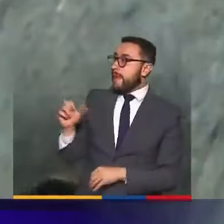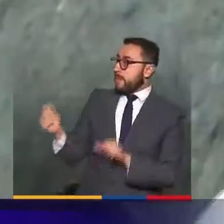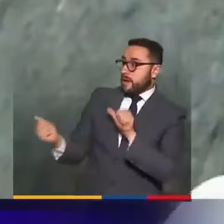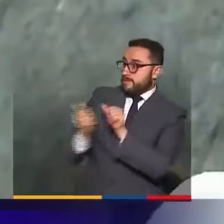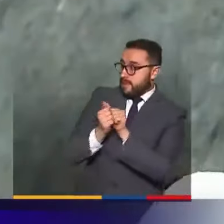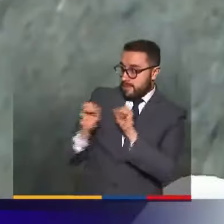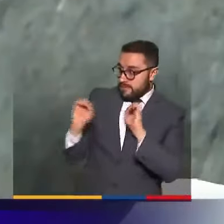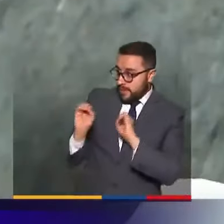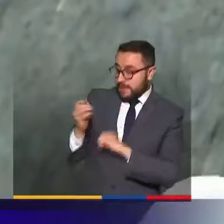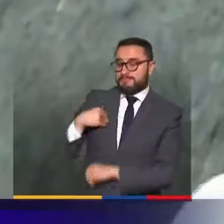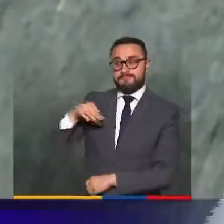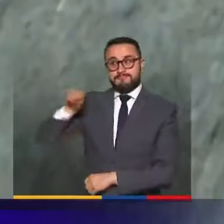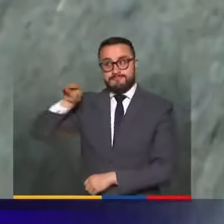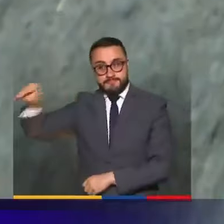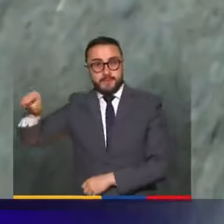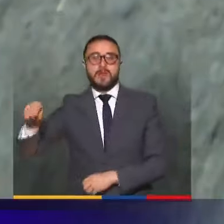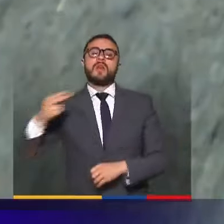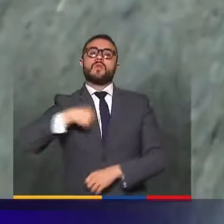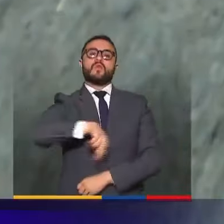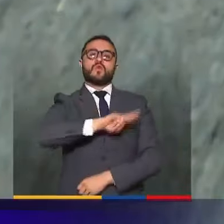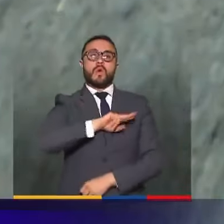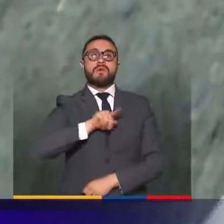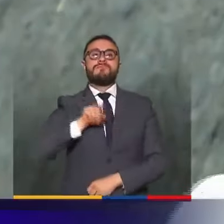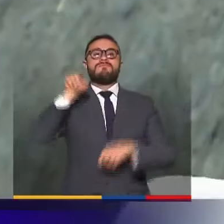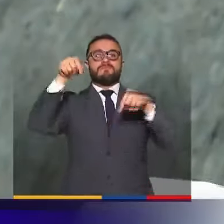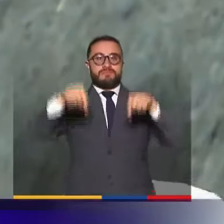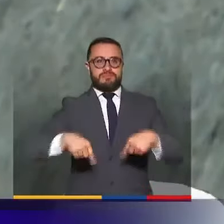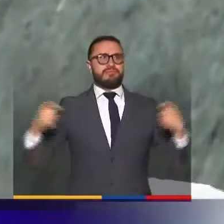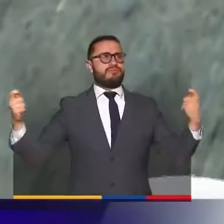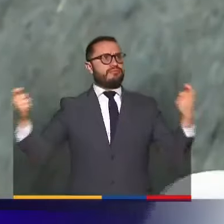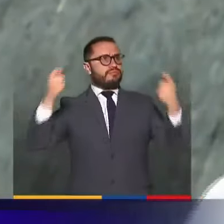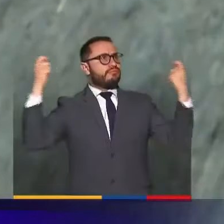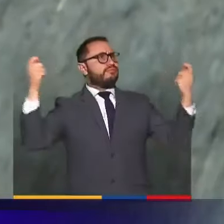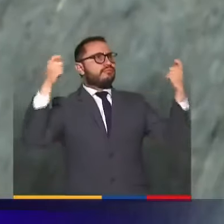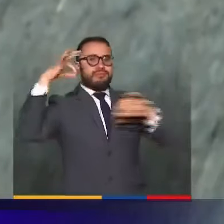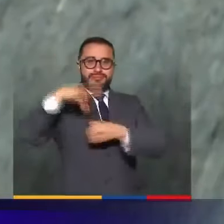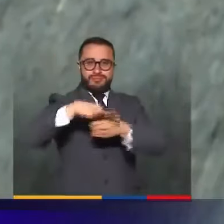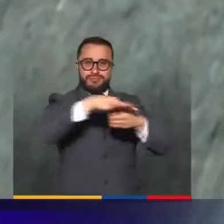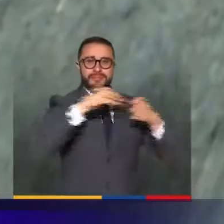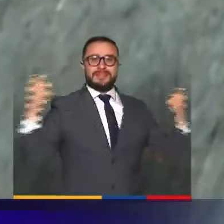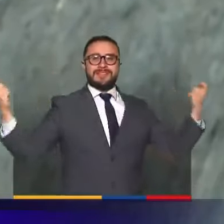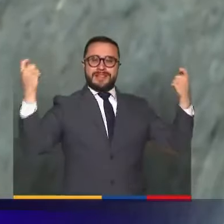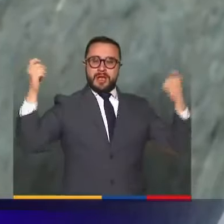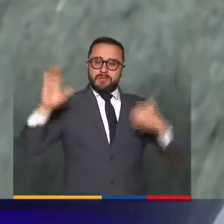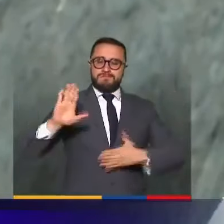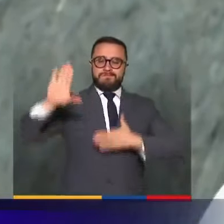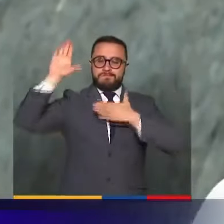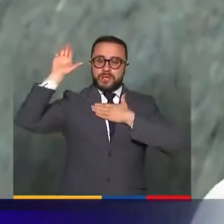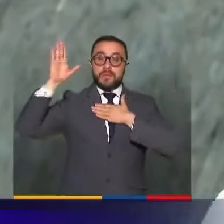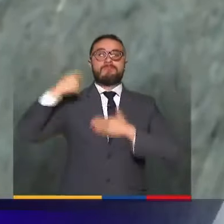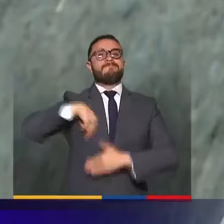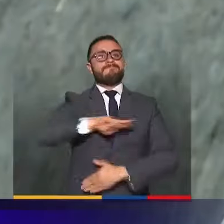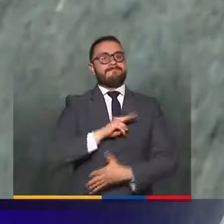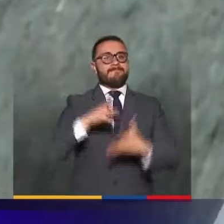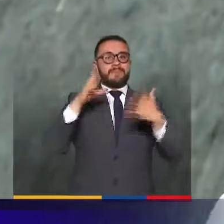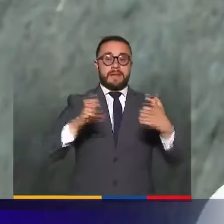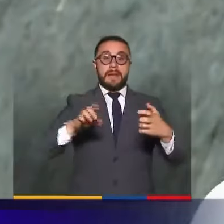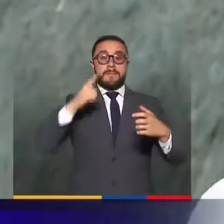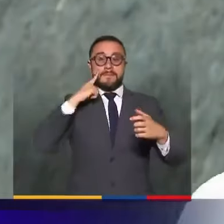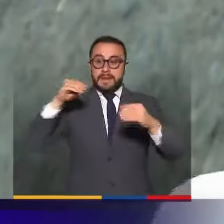entonces le digo, el compromiso que nosotros hicimos aquí en campaña es que la tierra entre la